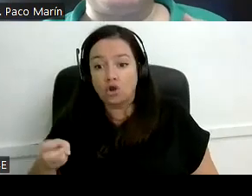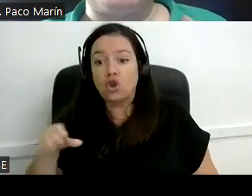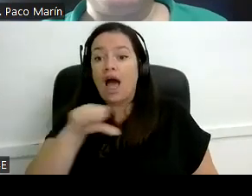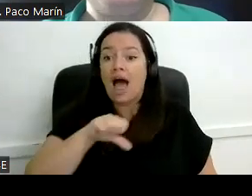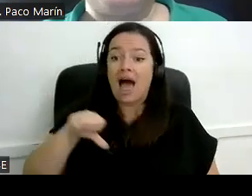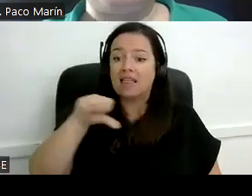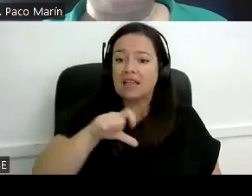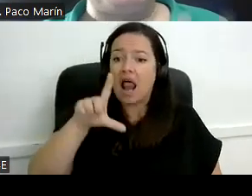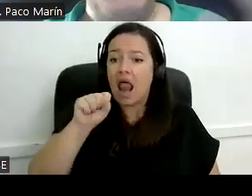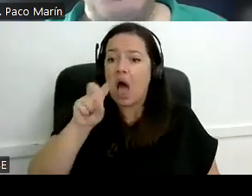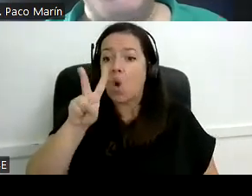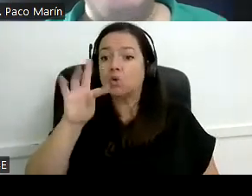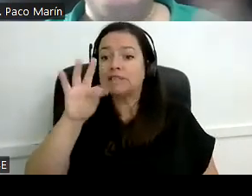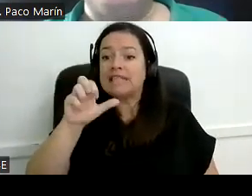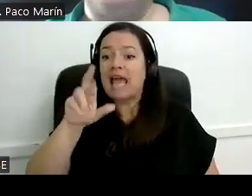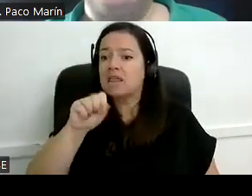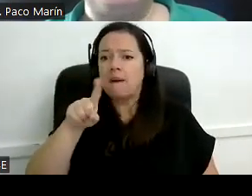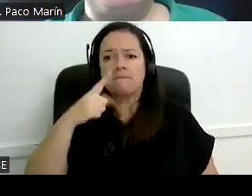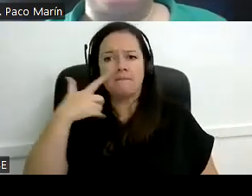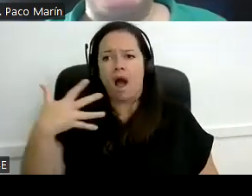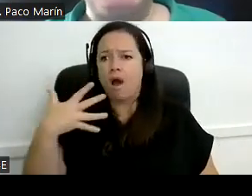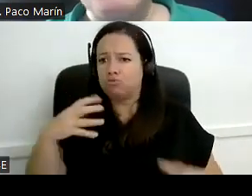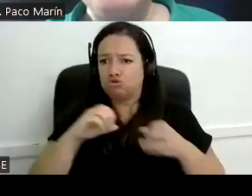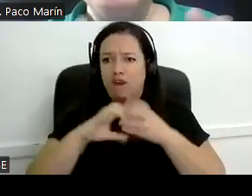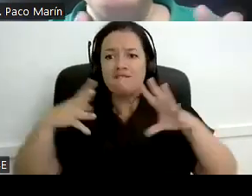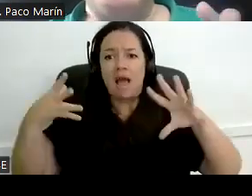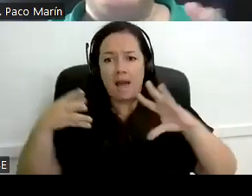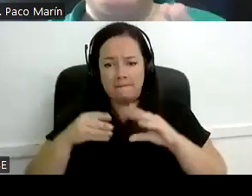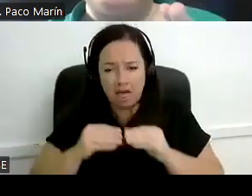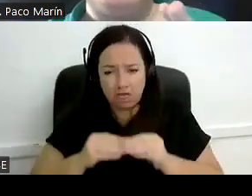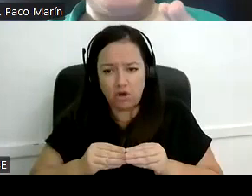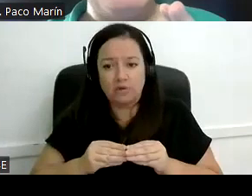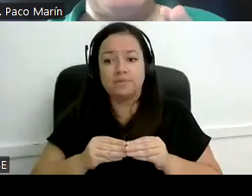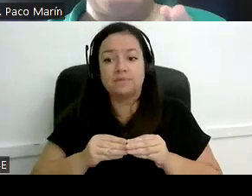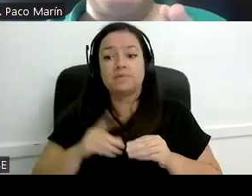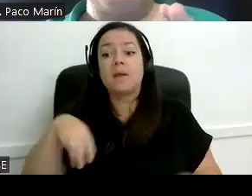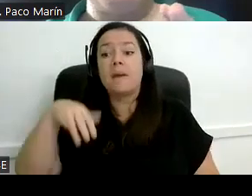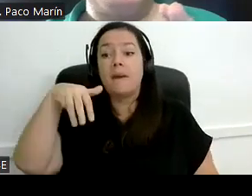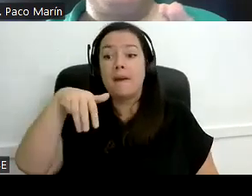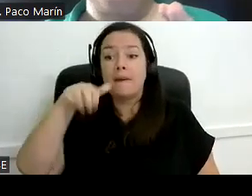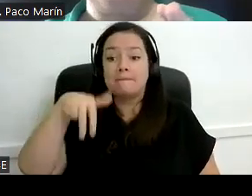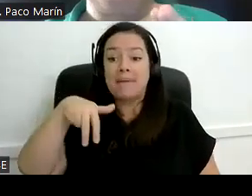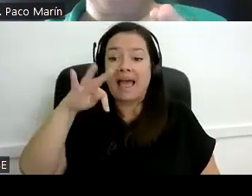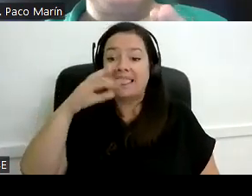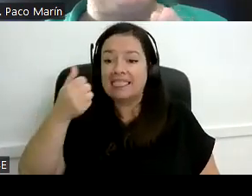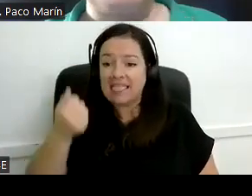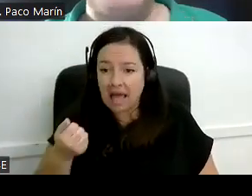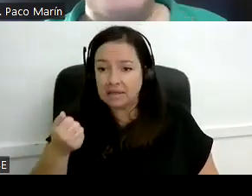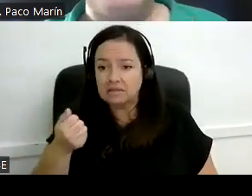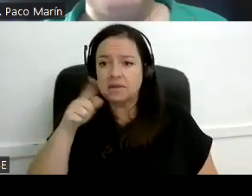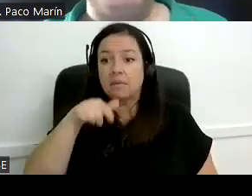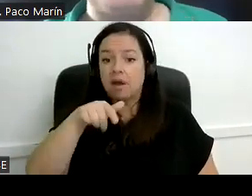aceite esencial antiinflamatorio por excelencia, junto al eucalipto azul. Y la menta también